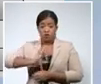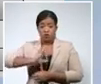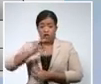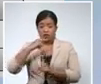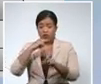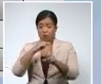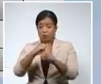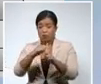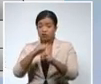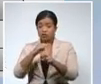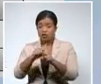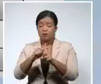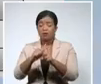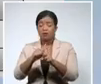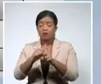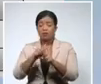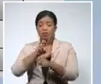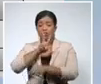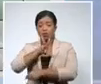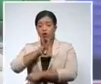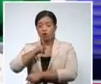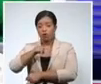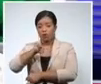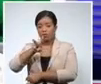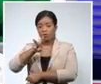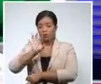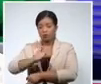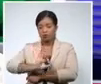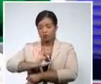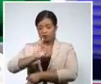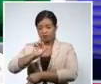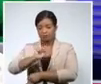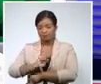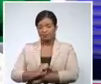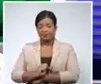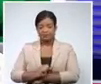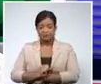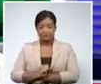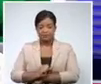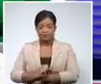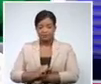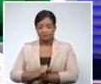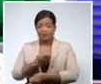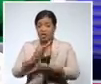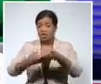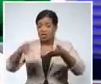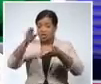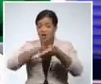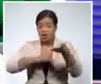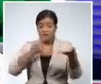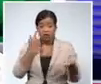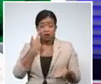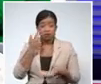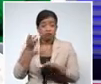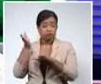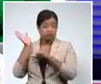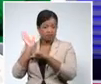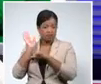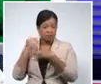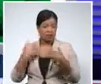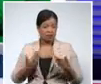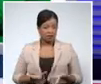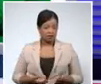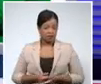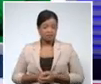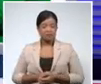sea de un 2,2%. Ahí en el gráfico van a poder ver cómo